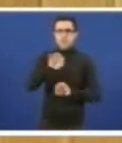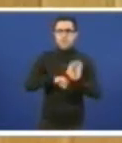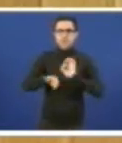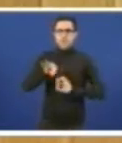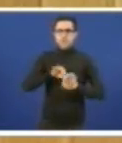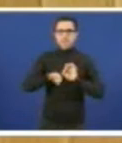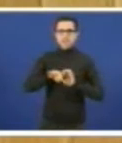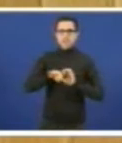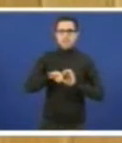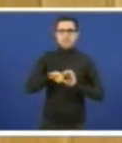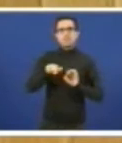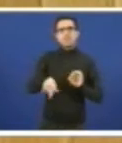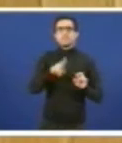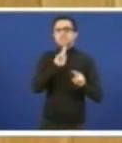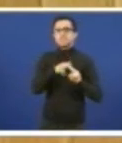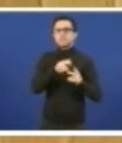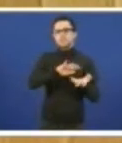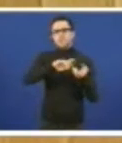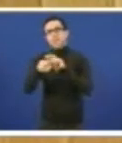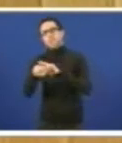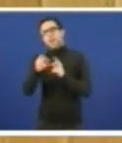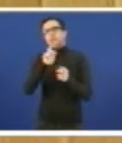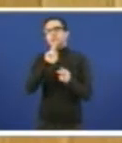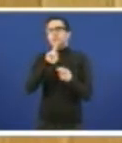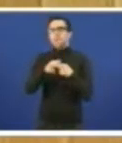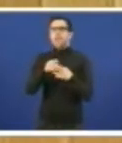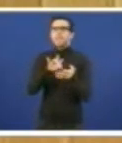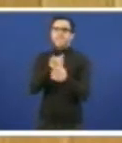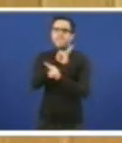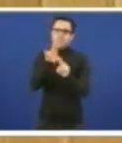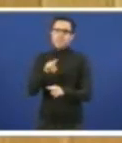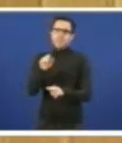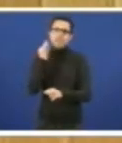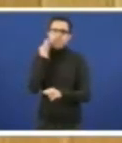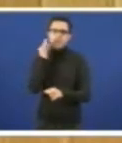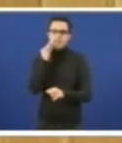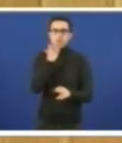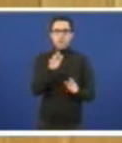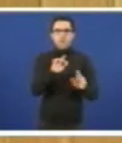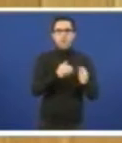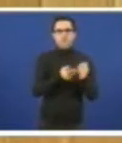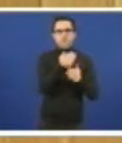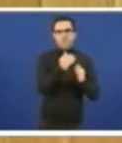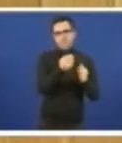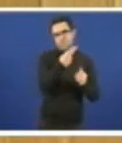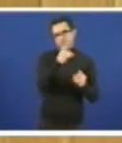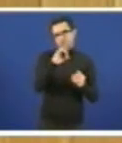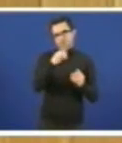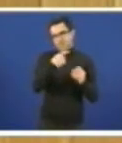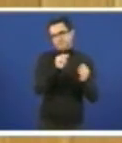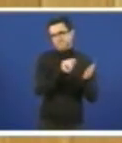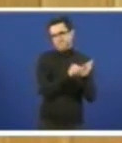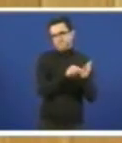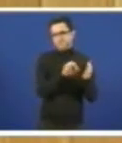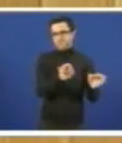que o Día Internacional das Mulleres cambiaría o nome de paso, pero, bueno, este é así como reza no DOGA. O 15 de marzo, o Día Mundial